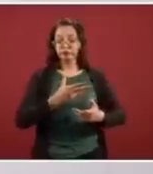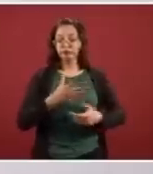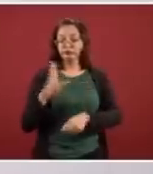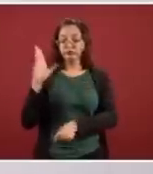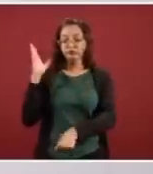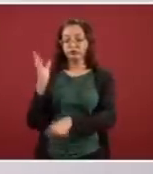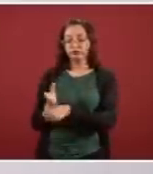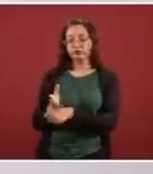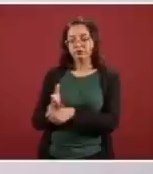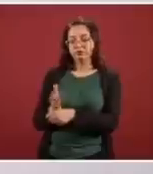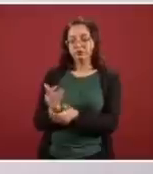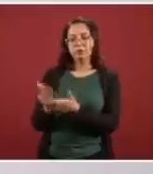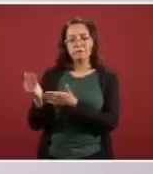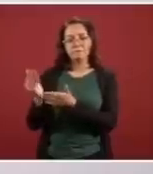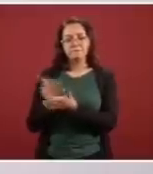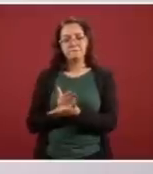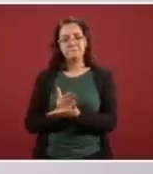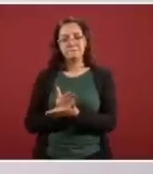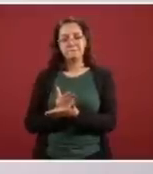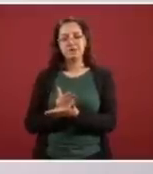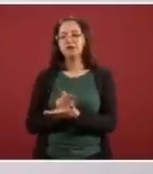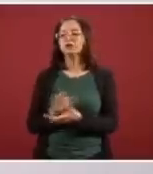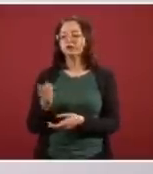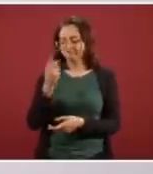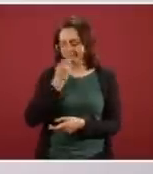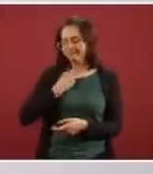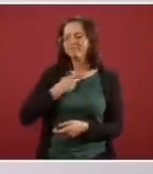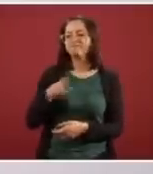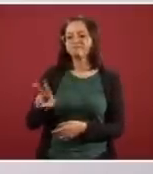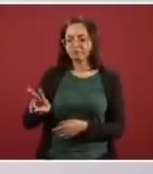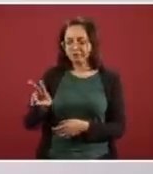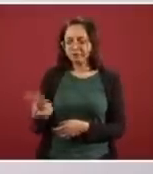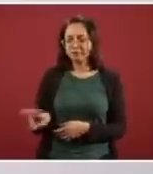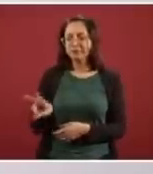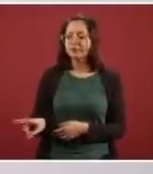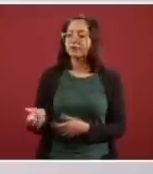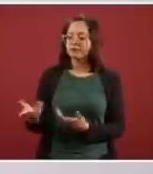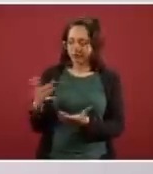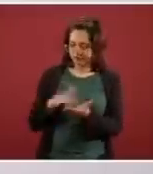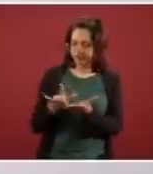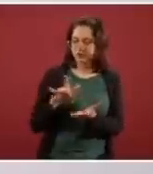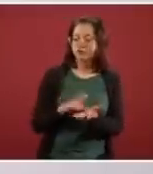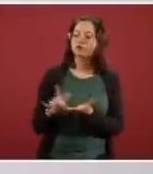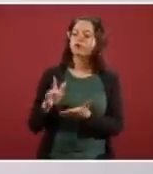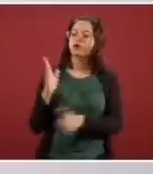se dice la verdad o si se colabora.